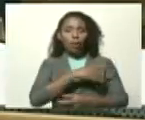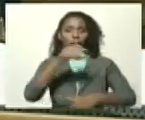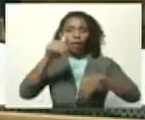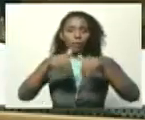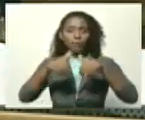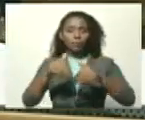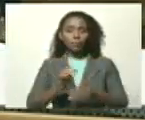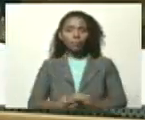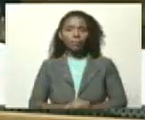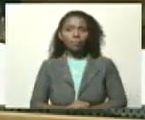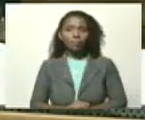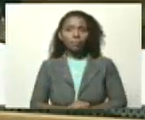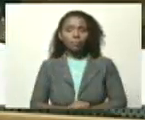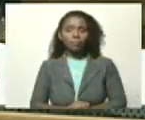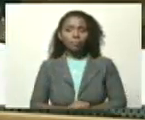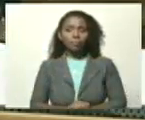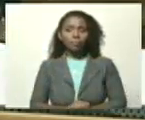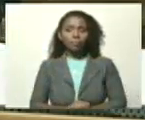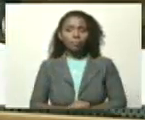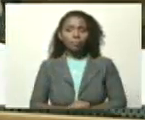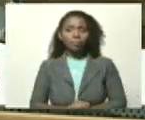Electoral.